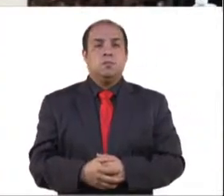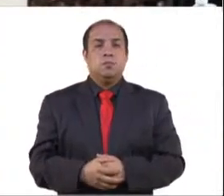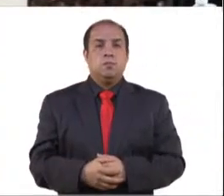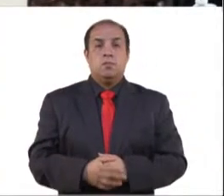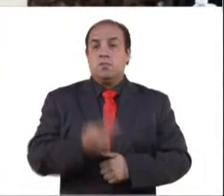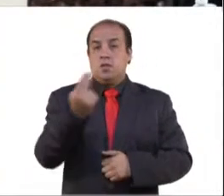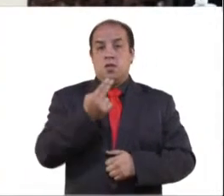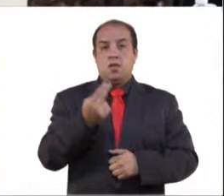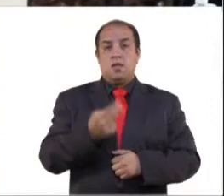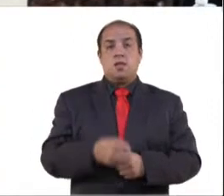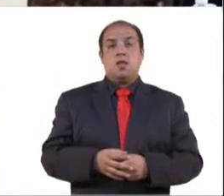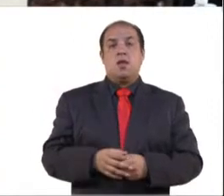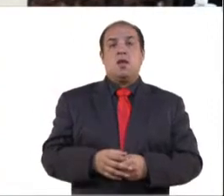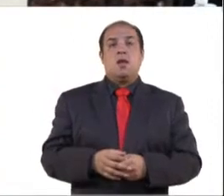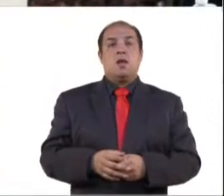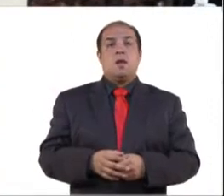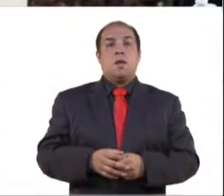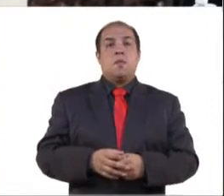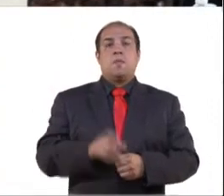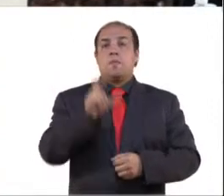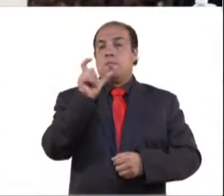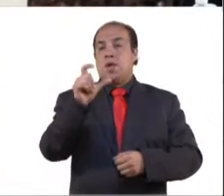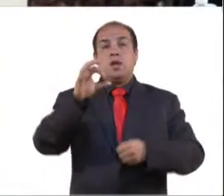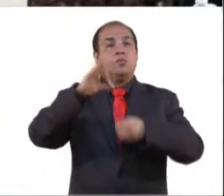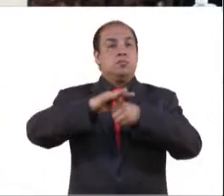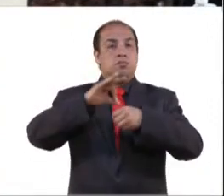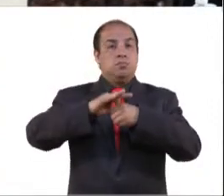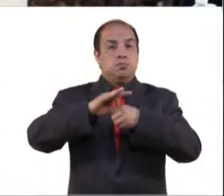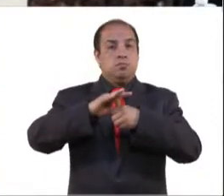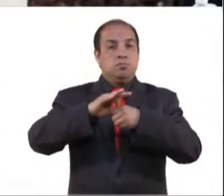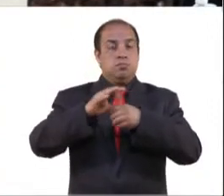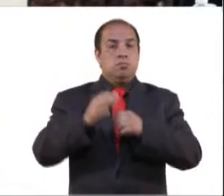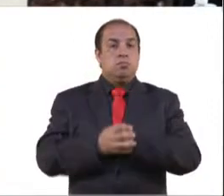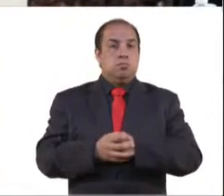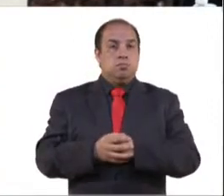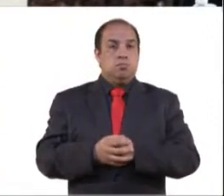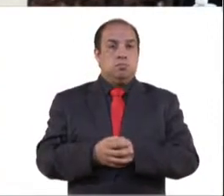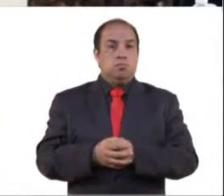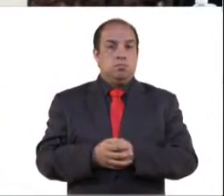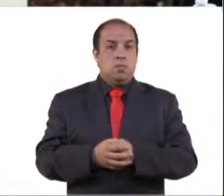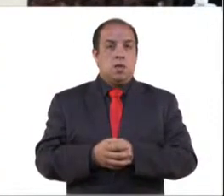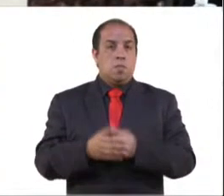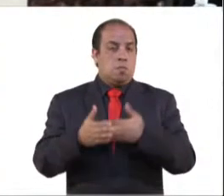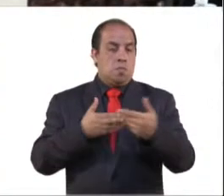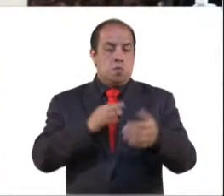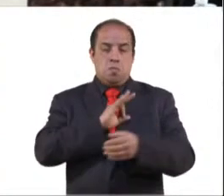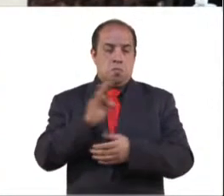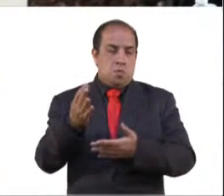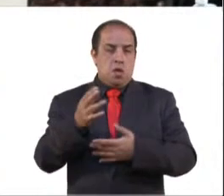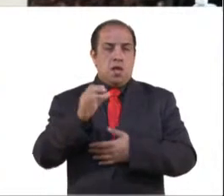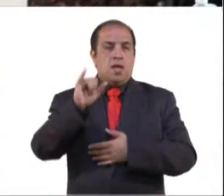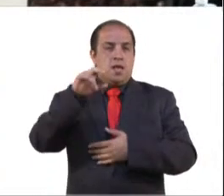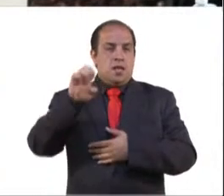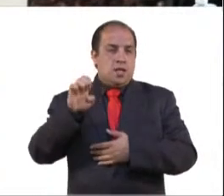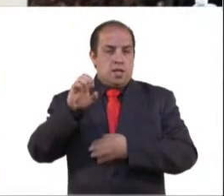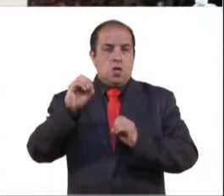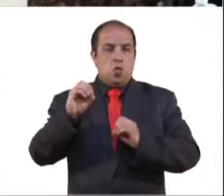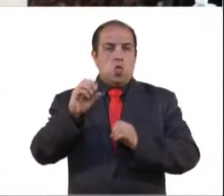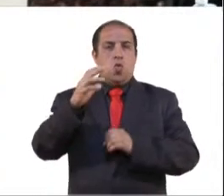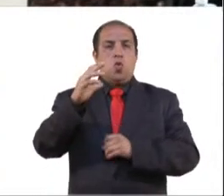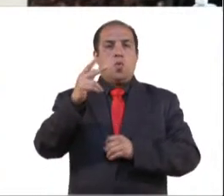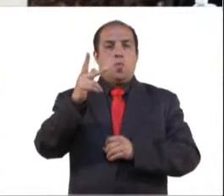la identificación vigente, que puede ser la credencial para votar, el pasaporte,